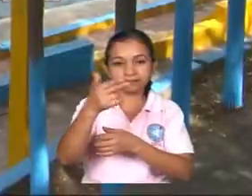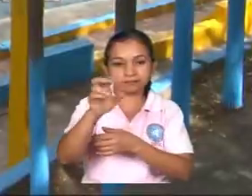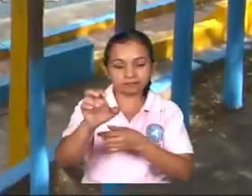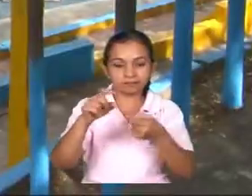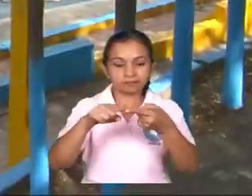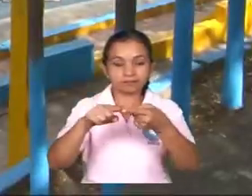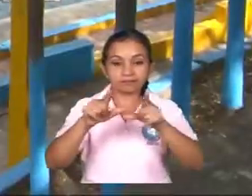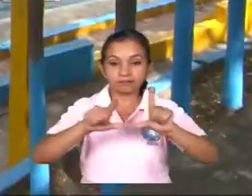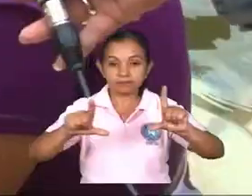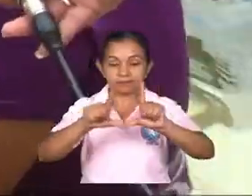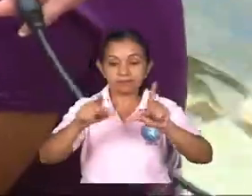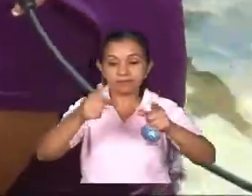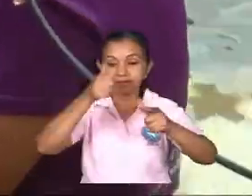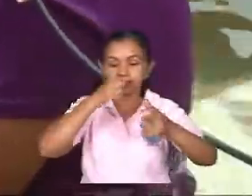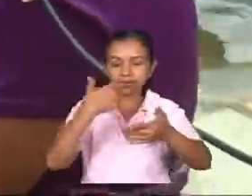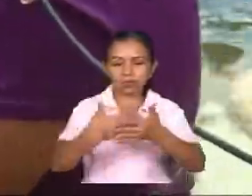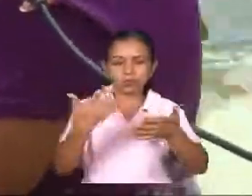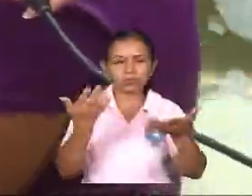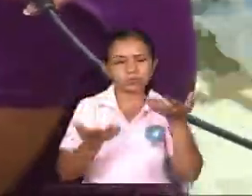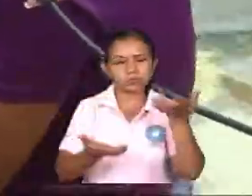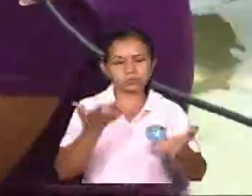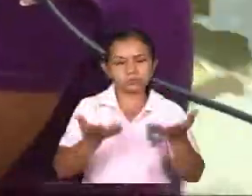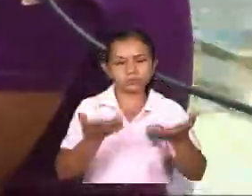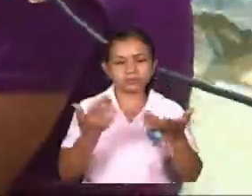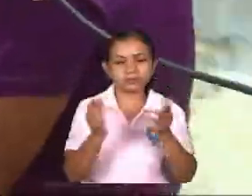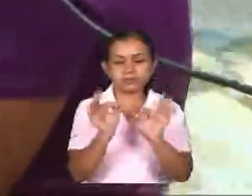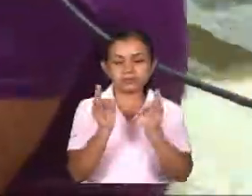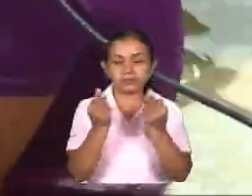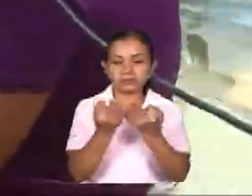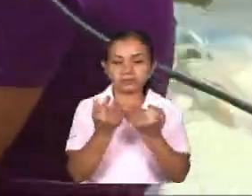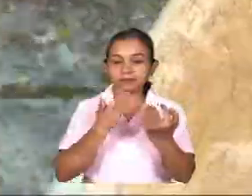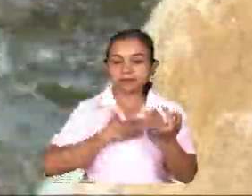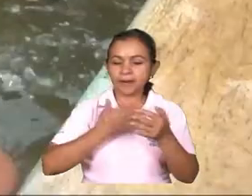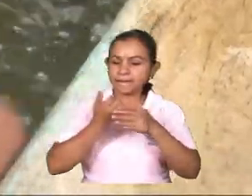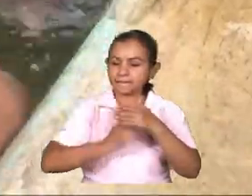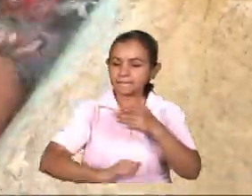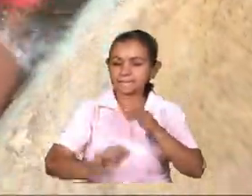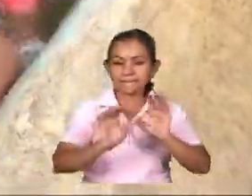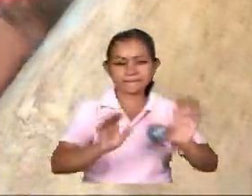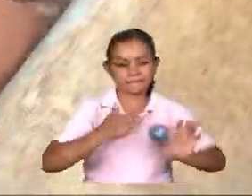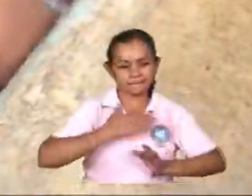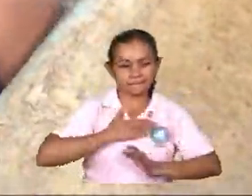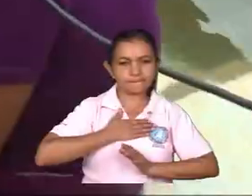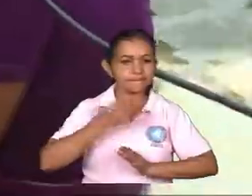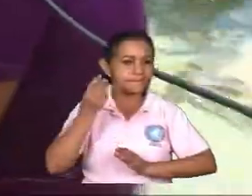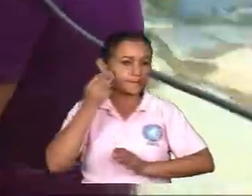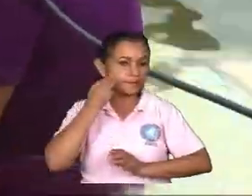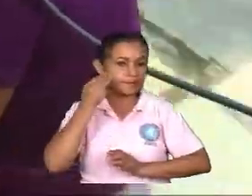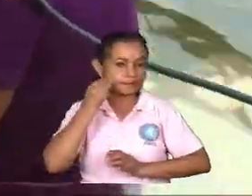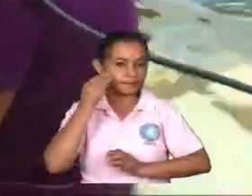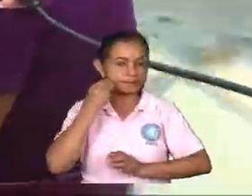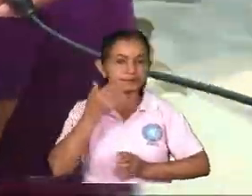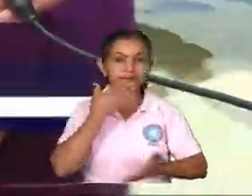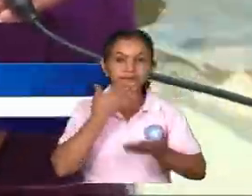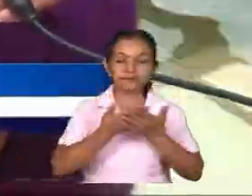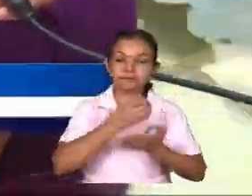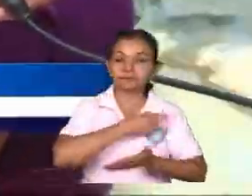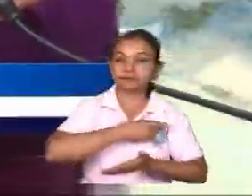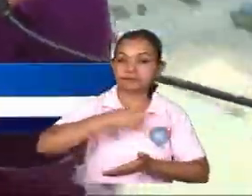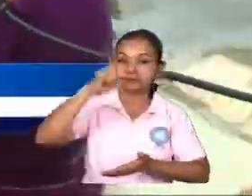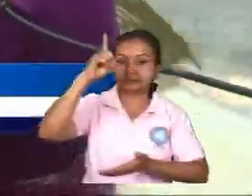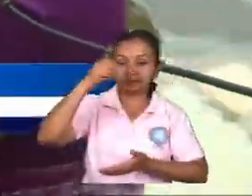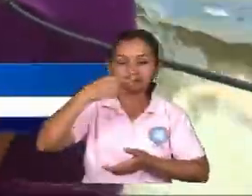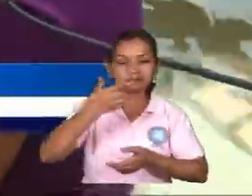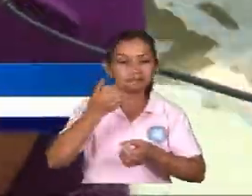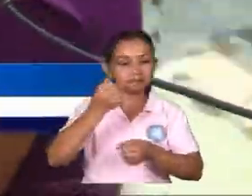Baños Termales. Andamos con los niños y mis hijos, y yo su mamá. Gracias a Dios que ahora los trajo mi